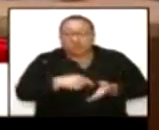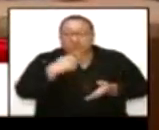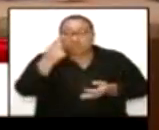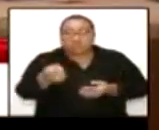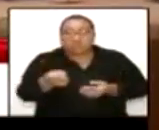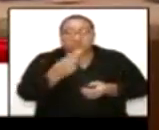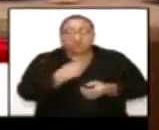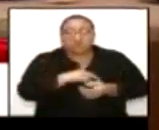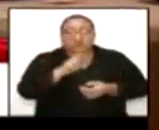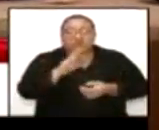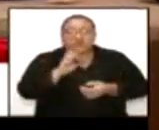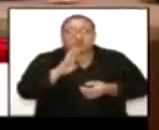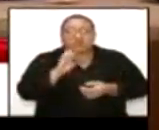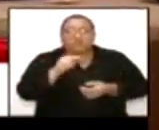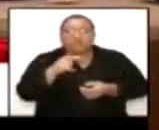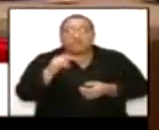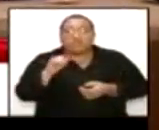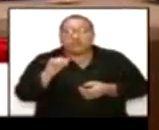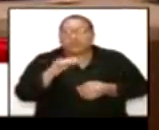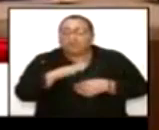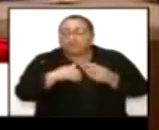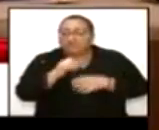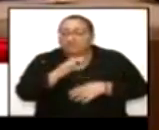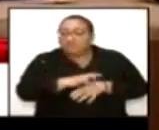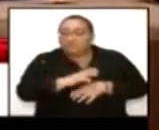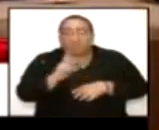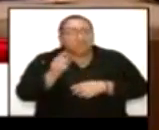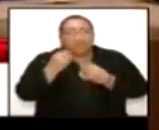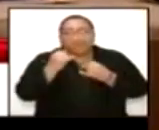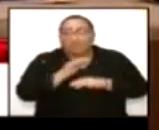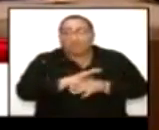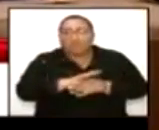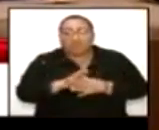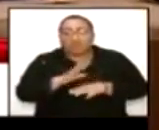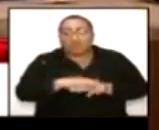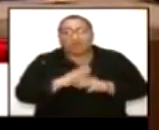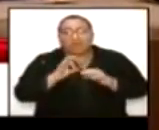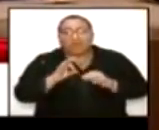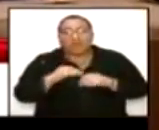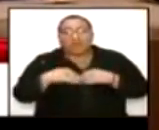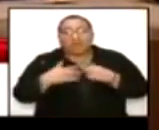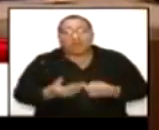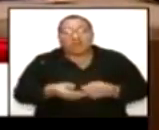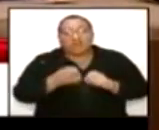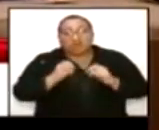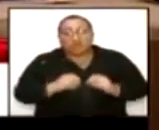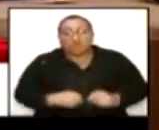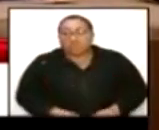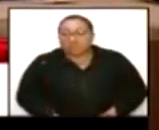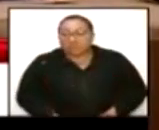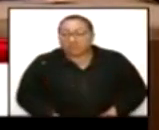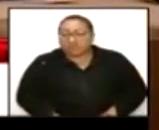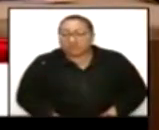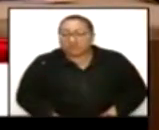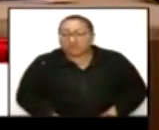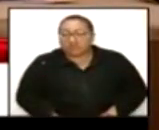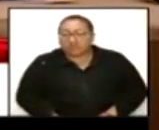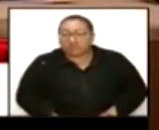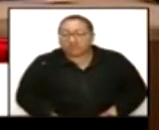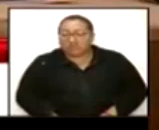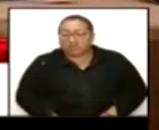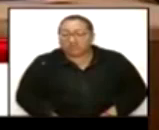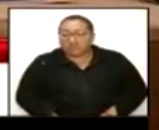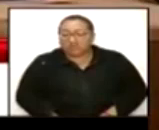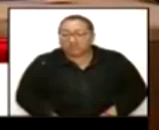al Hospital Rebagliati, los médicos no informaron sobre los riesgos del embarazo del adolescente y tampoco a